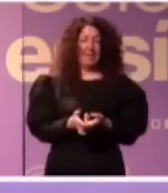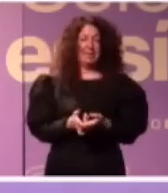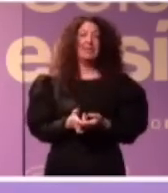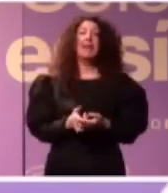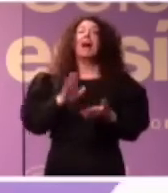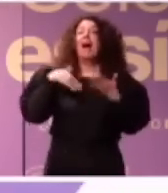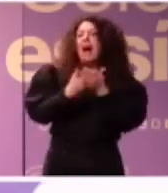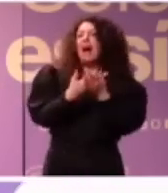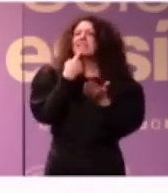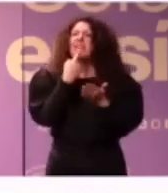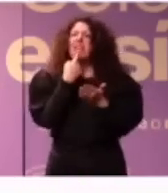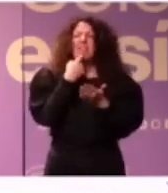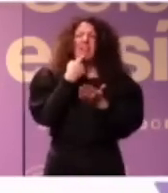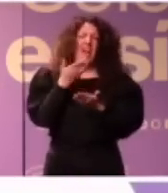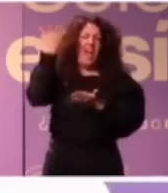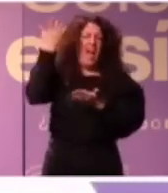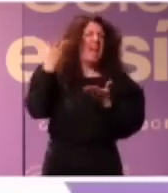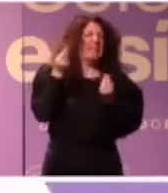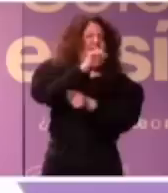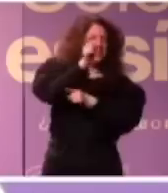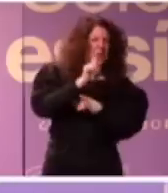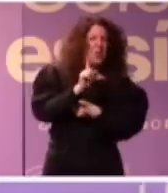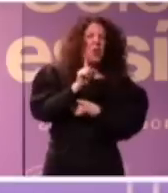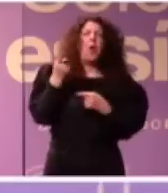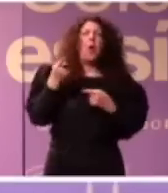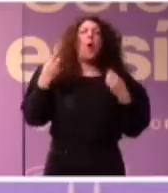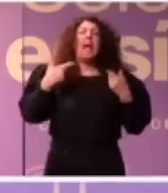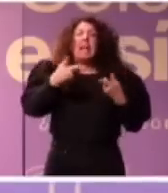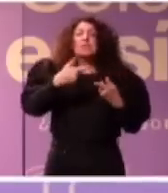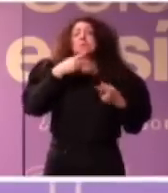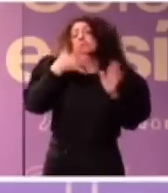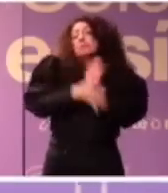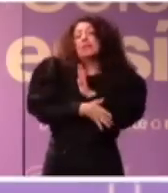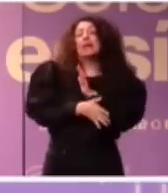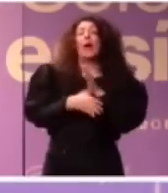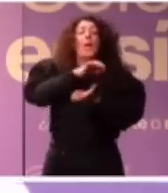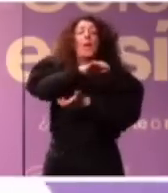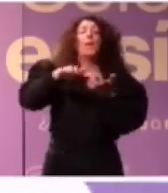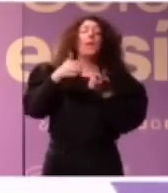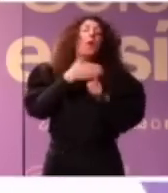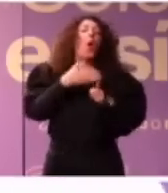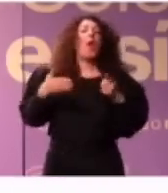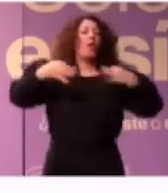Decían que a lo mejor no había sido para tanto normalizar la violencia, como explicaba Iranchu.